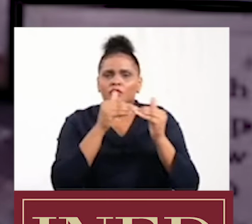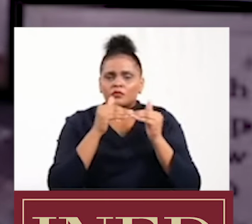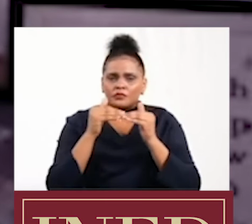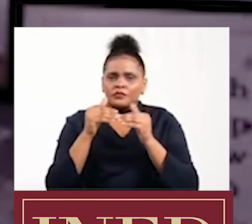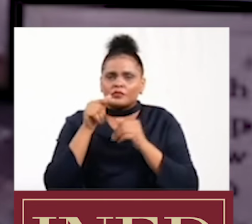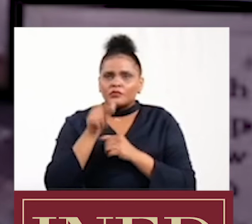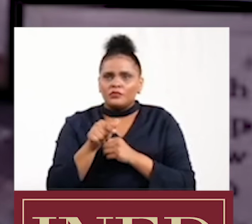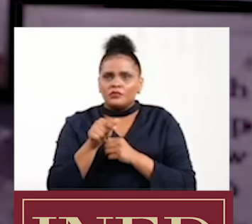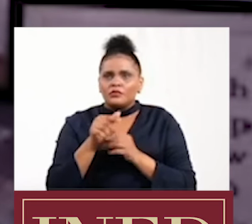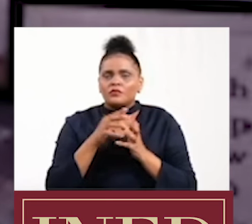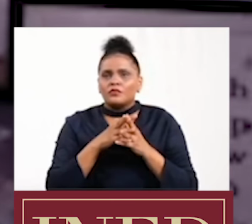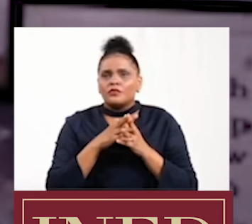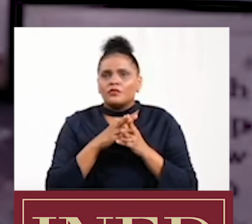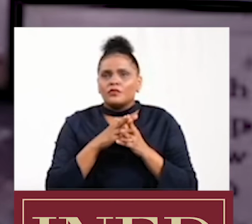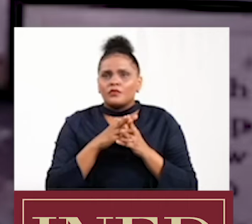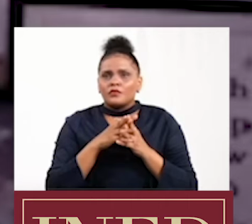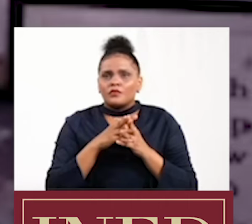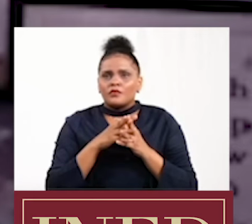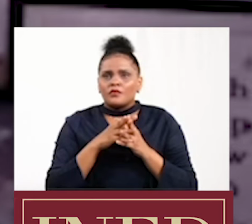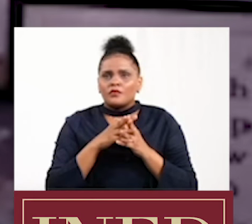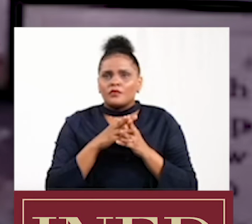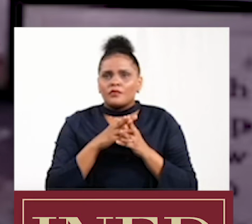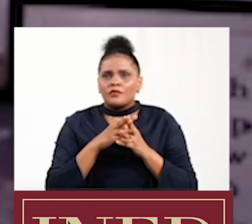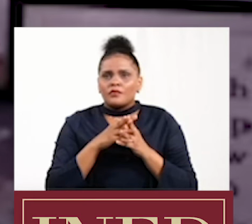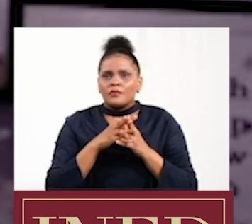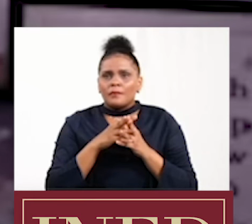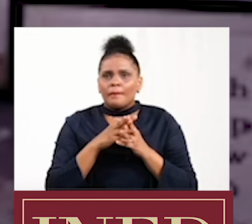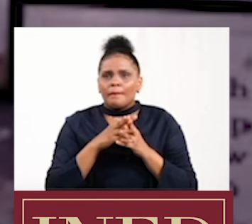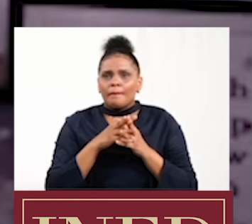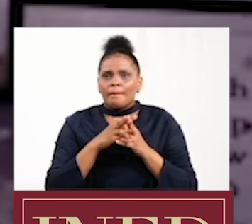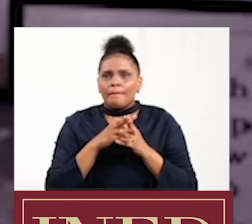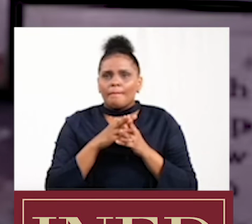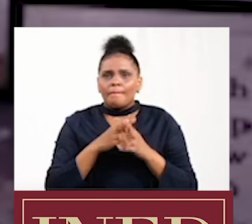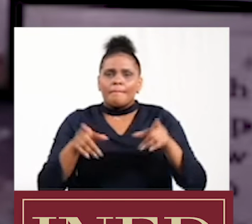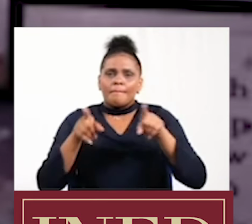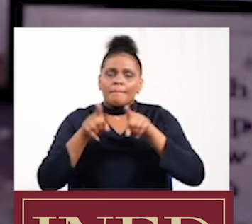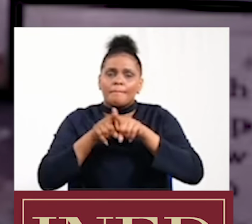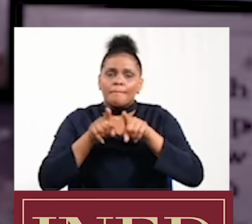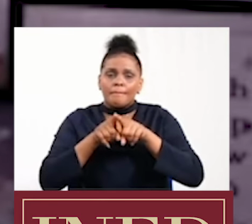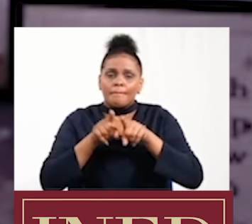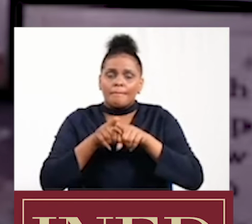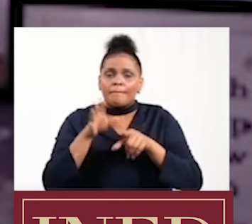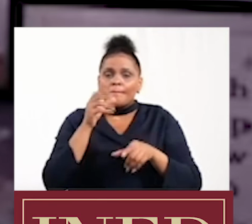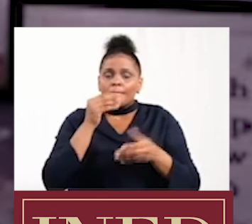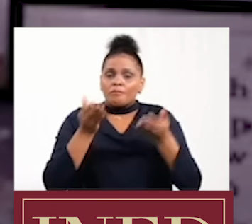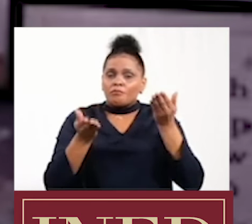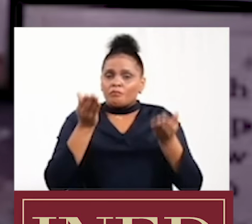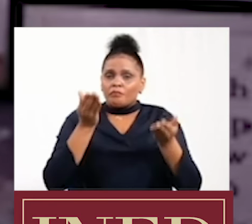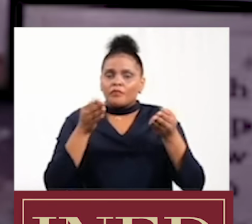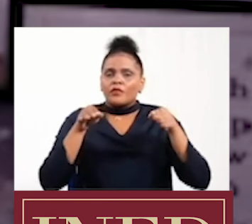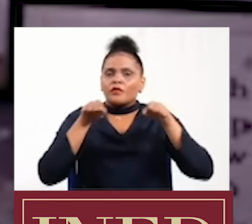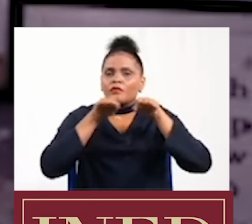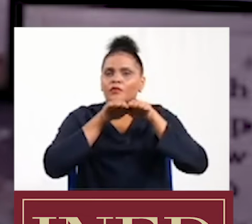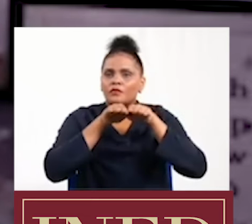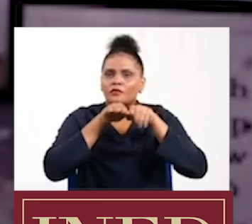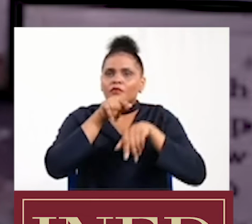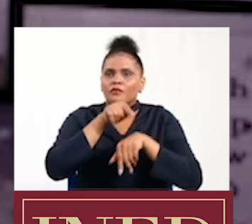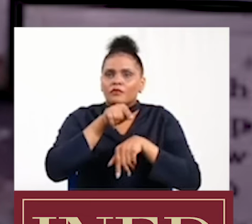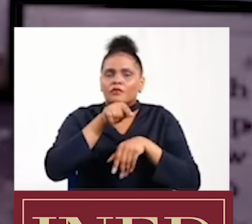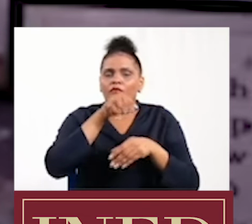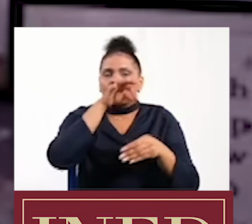resultado paritario y diríamos que la mayor compatibilidad está con las listas cerradas